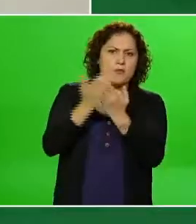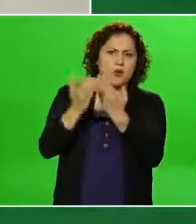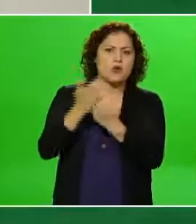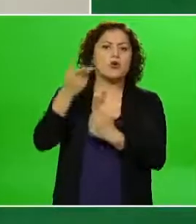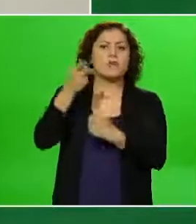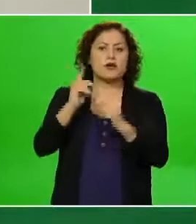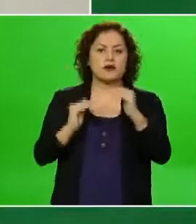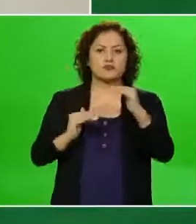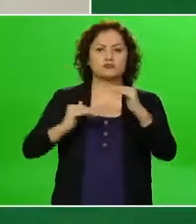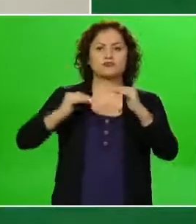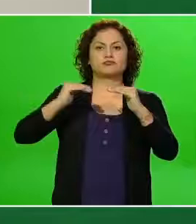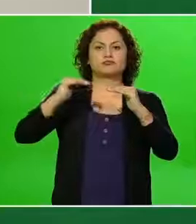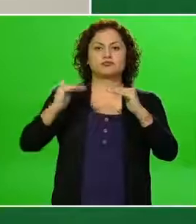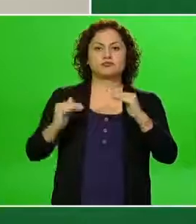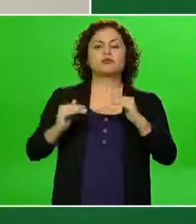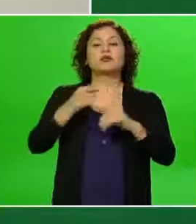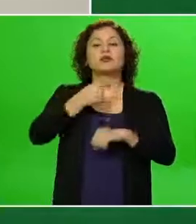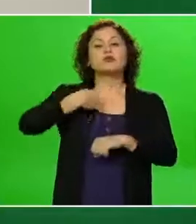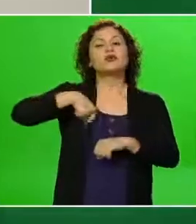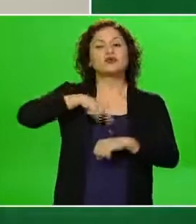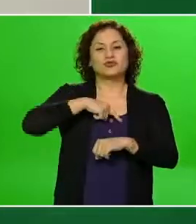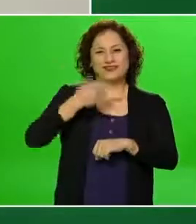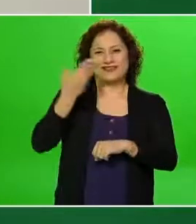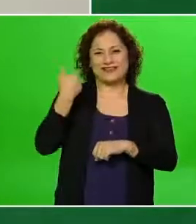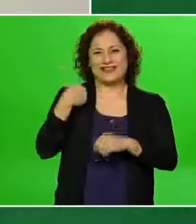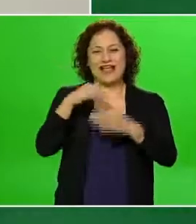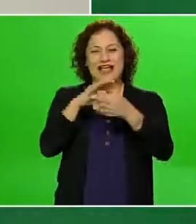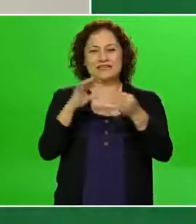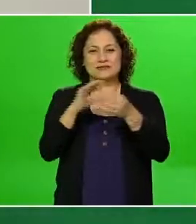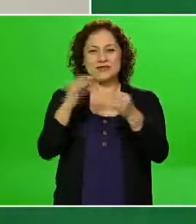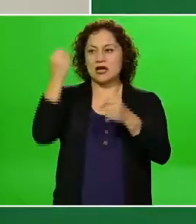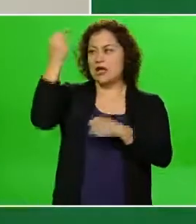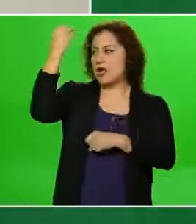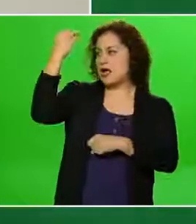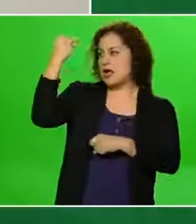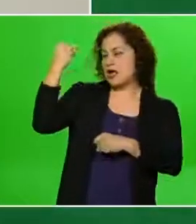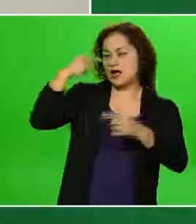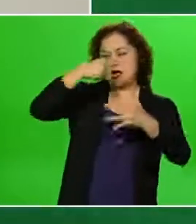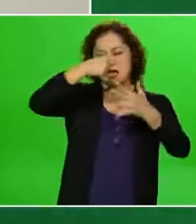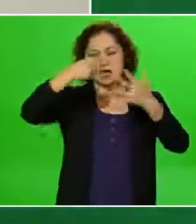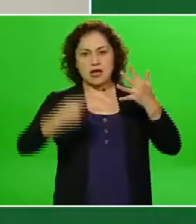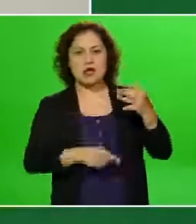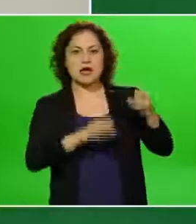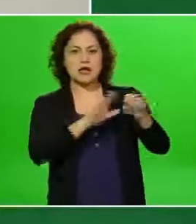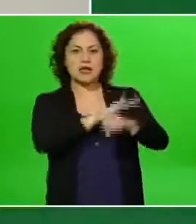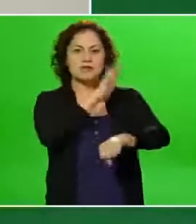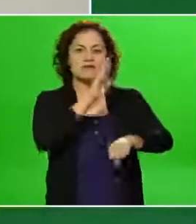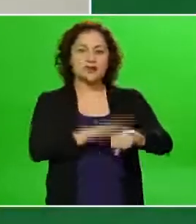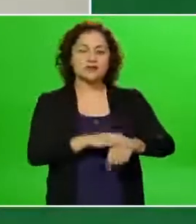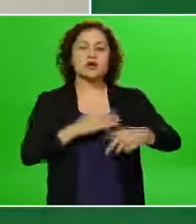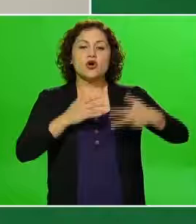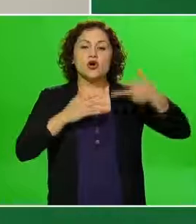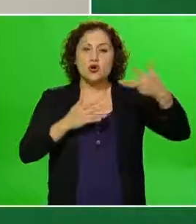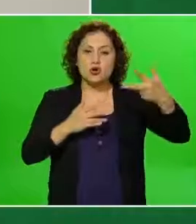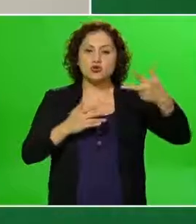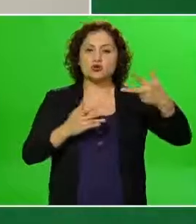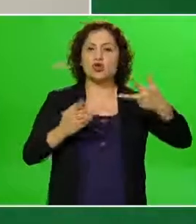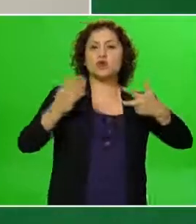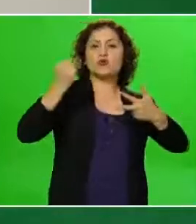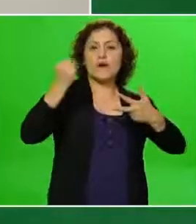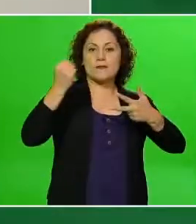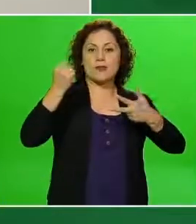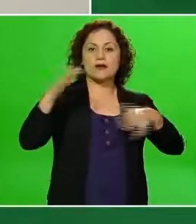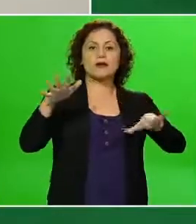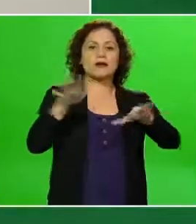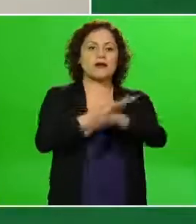que está en verde, decíamos, basta con que tenga 8 puntos, puede estar en verde. Si en una semana tiene 9 puntos, entonces pasa al amarillo.